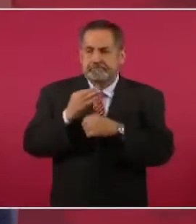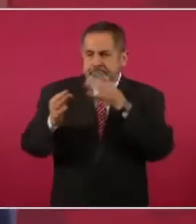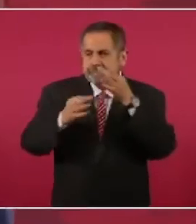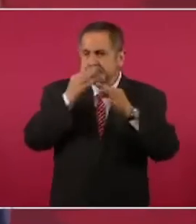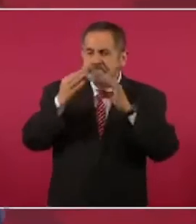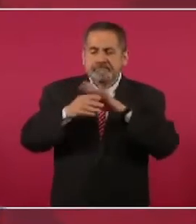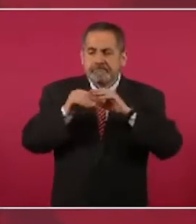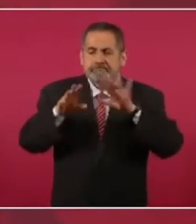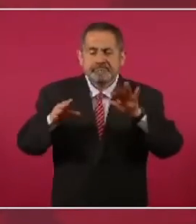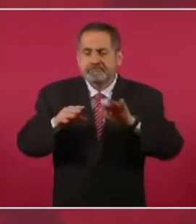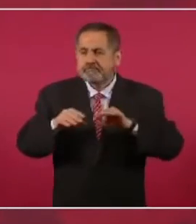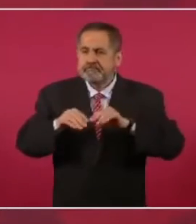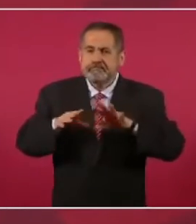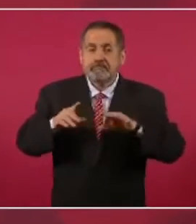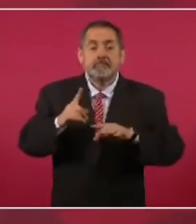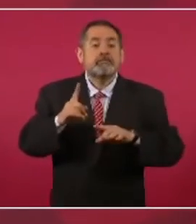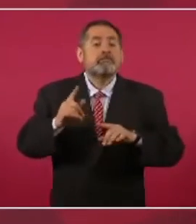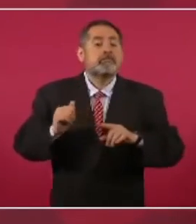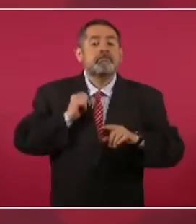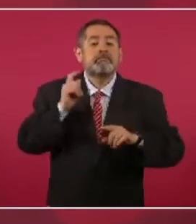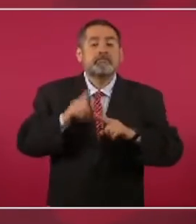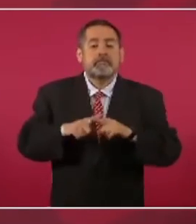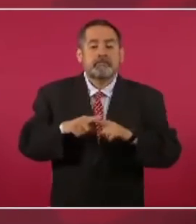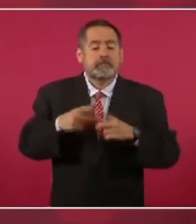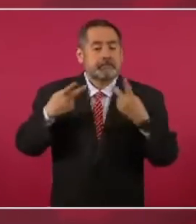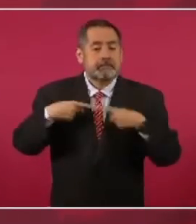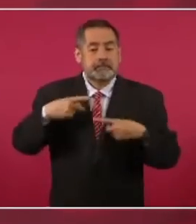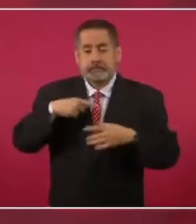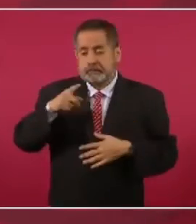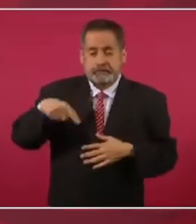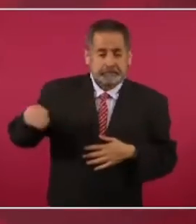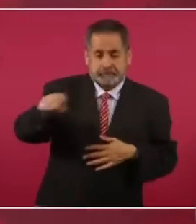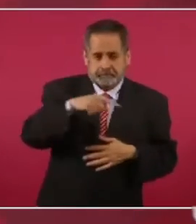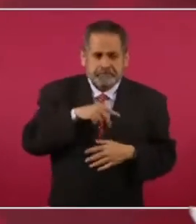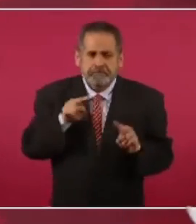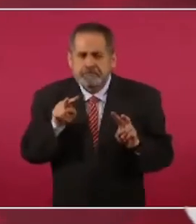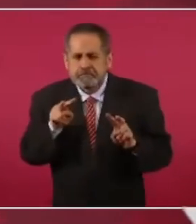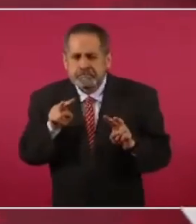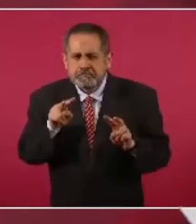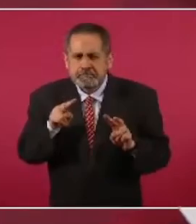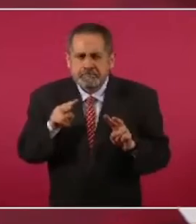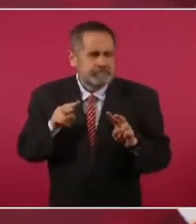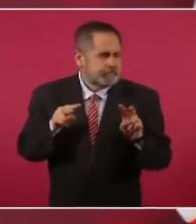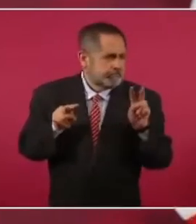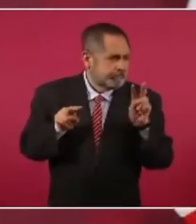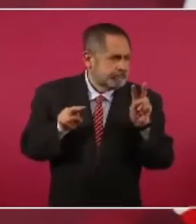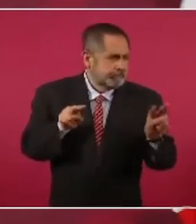tenemos una ventaja, que la gente está muy consciente.